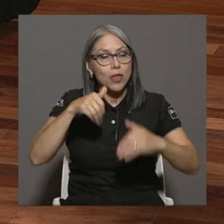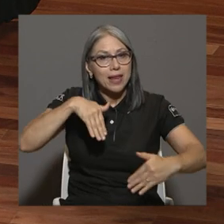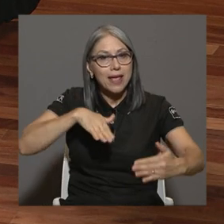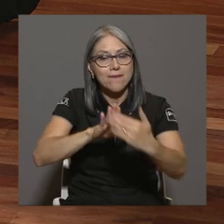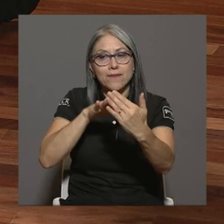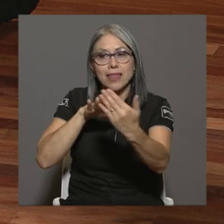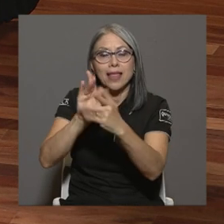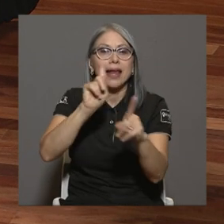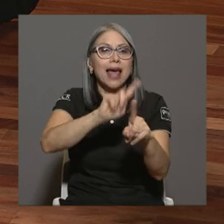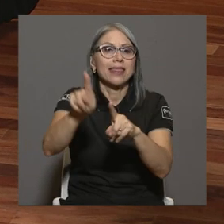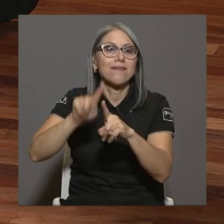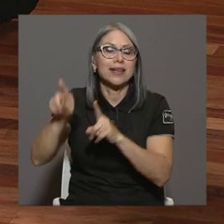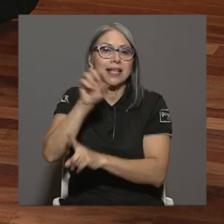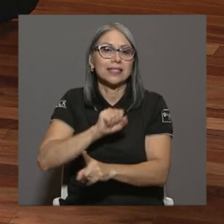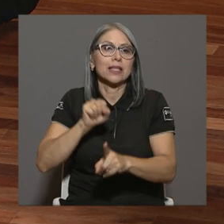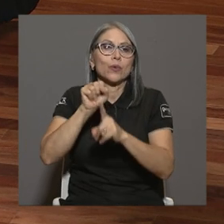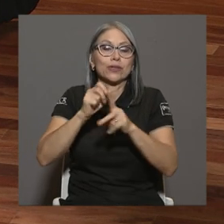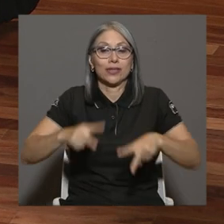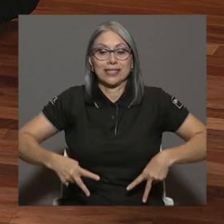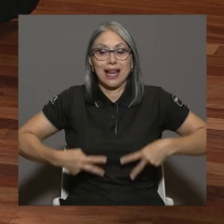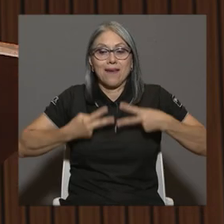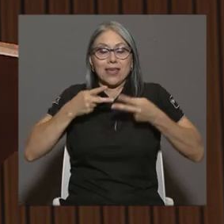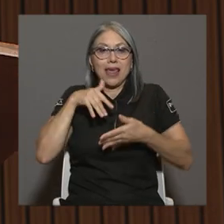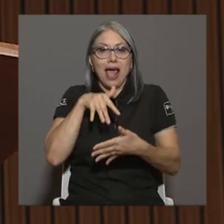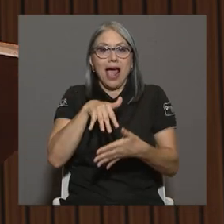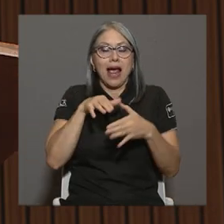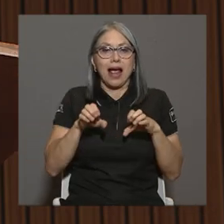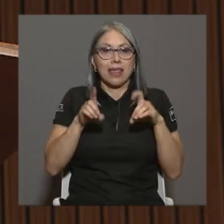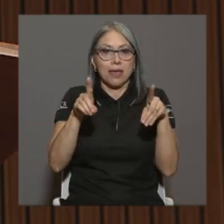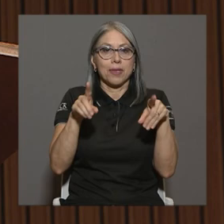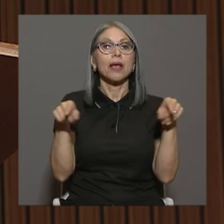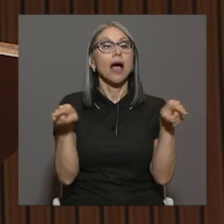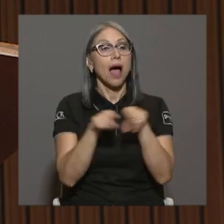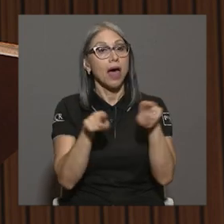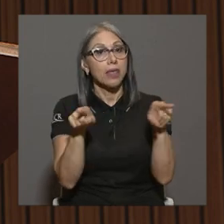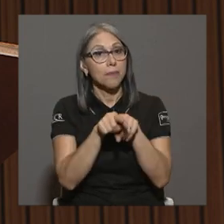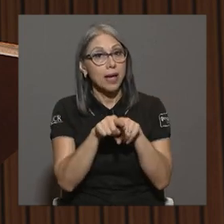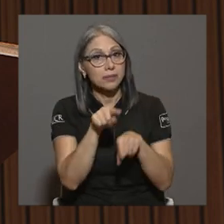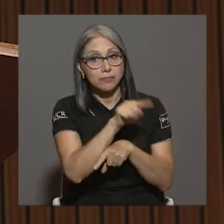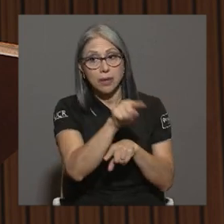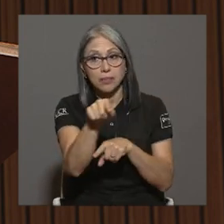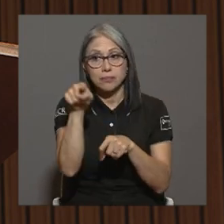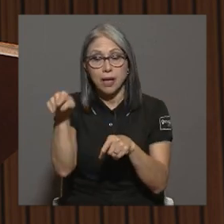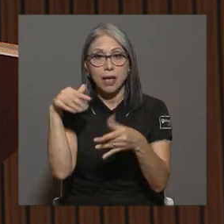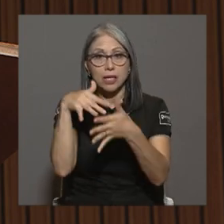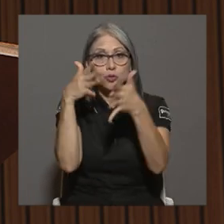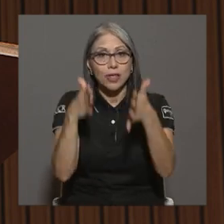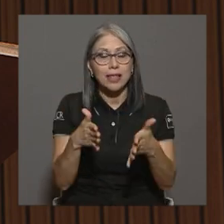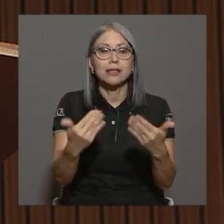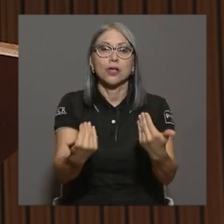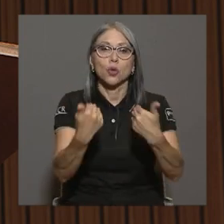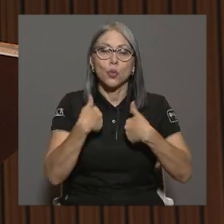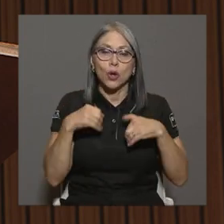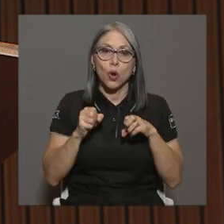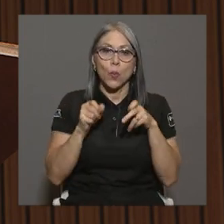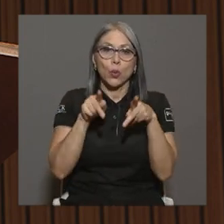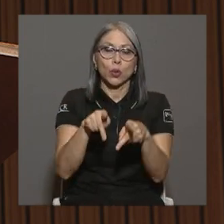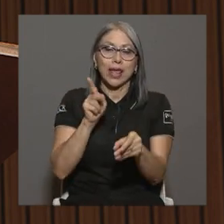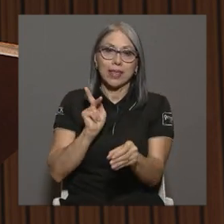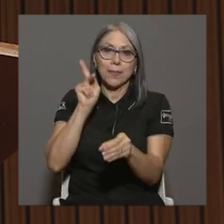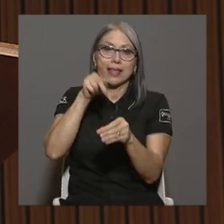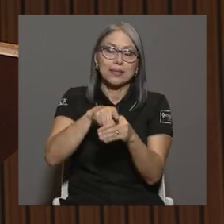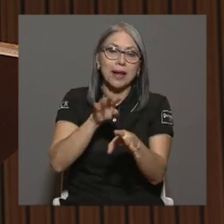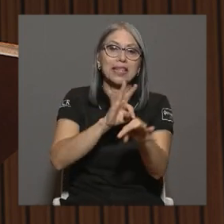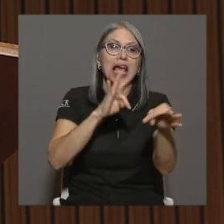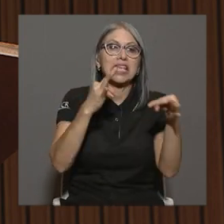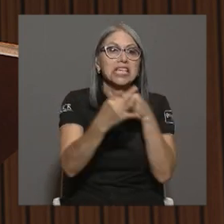los diversos desafíos de la vida académica. Además, las personas estudiantes tuvieron la oportunidad de participar en